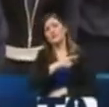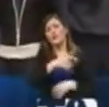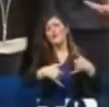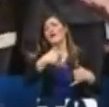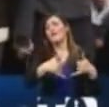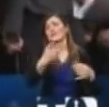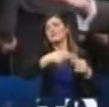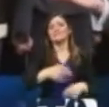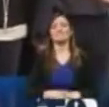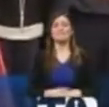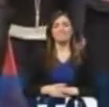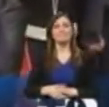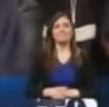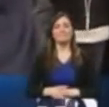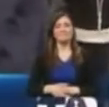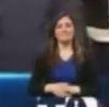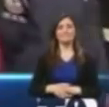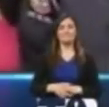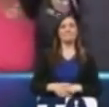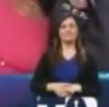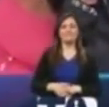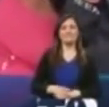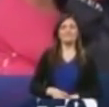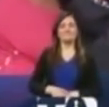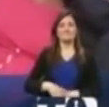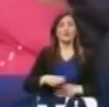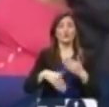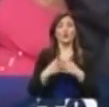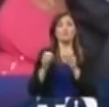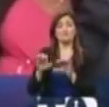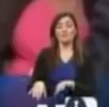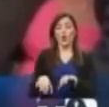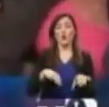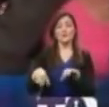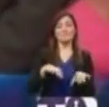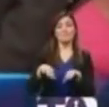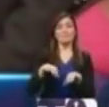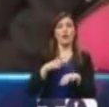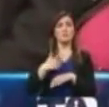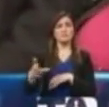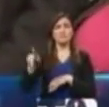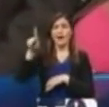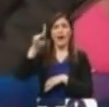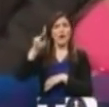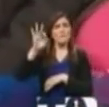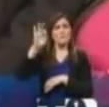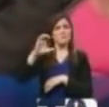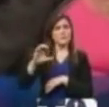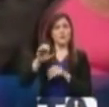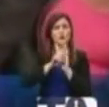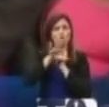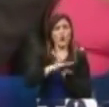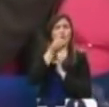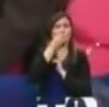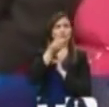y que hagamos la fiesta de Navidad. Todo coordinado, el refrigerio, KFC nos ha donado todo lo que es